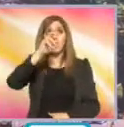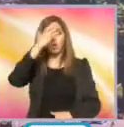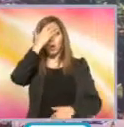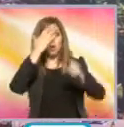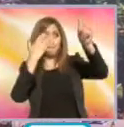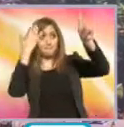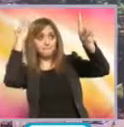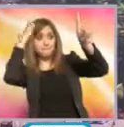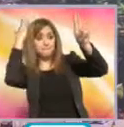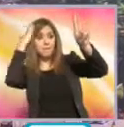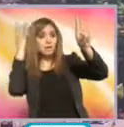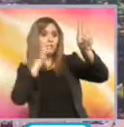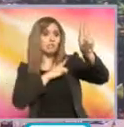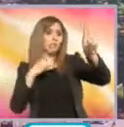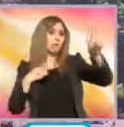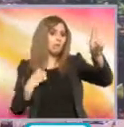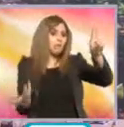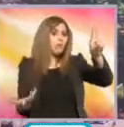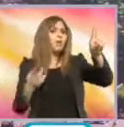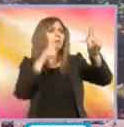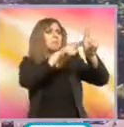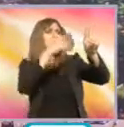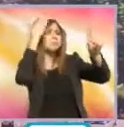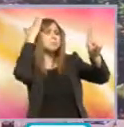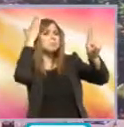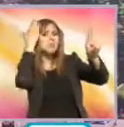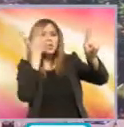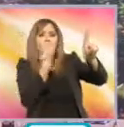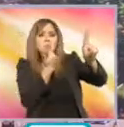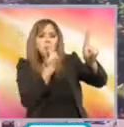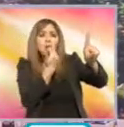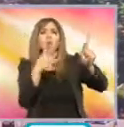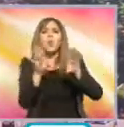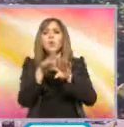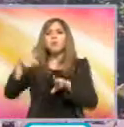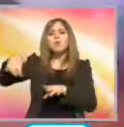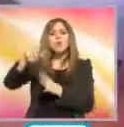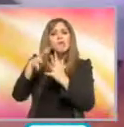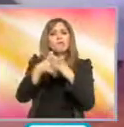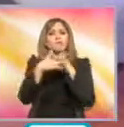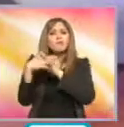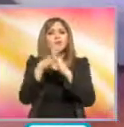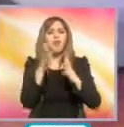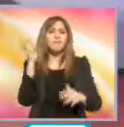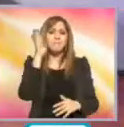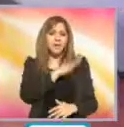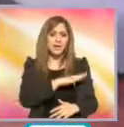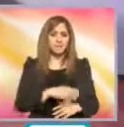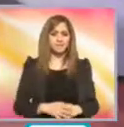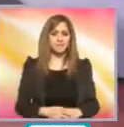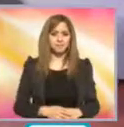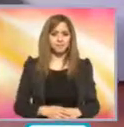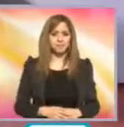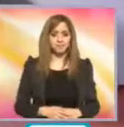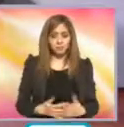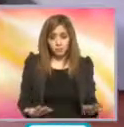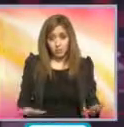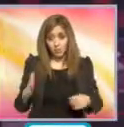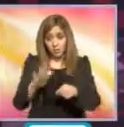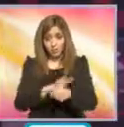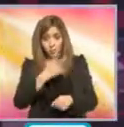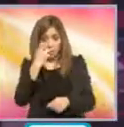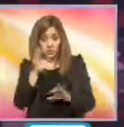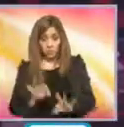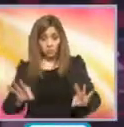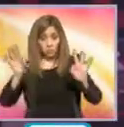que existir autoridades, si no, ¿cómo sería una barbarie, ¿no? Definitivamente es necesario ir a la escuela. Sí. Hay algunos sistemas,